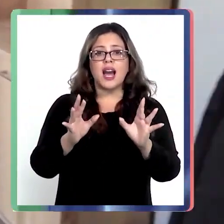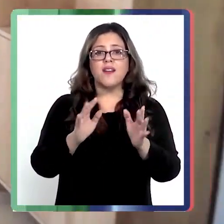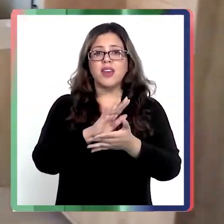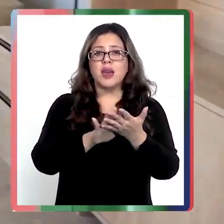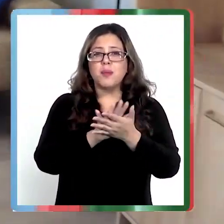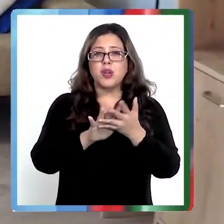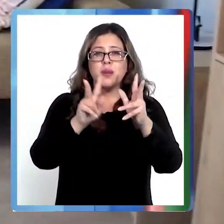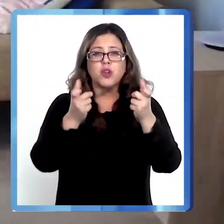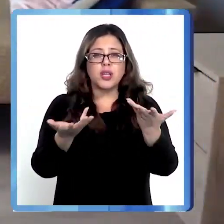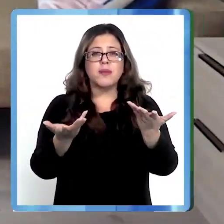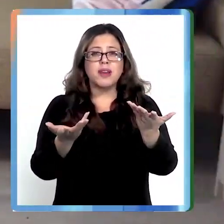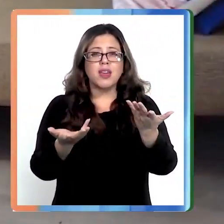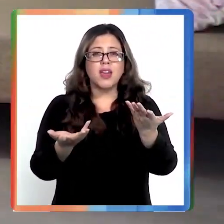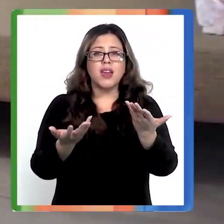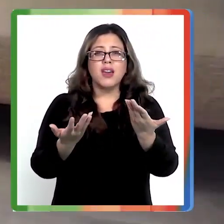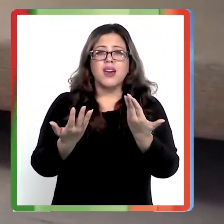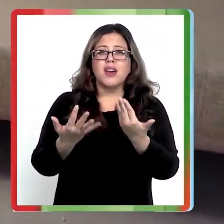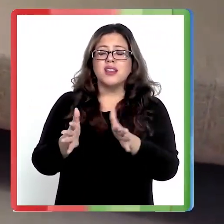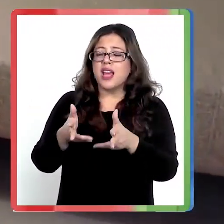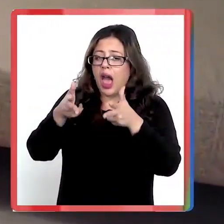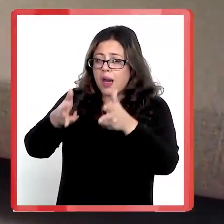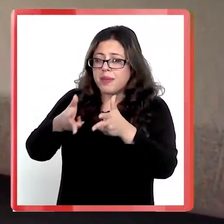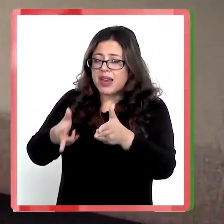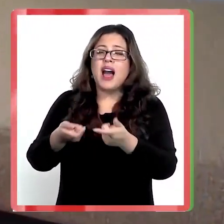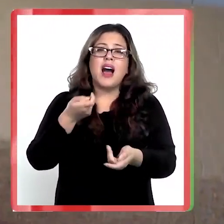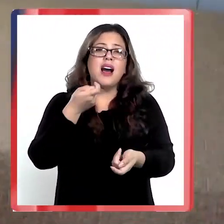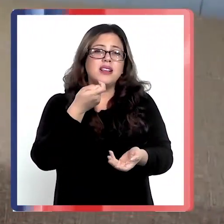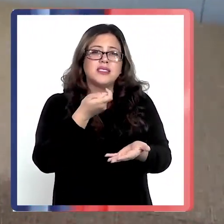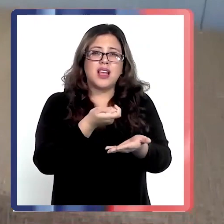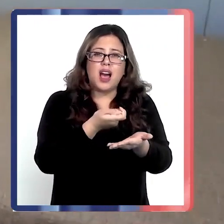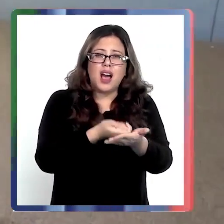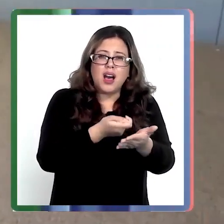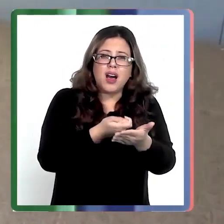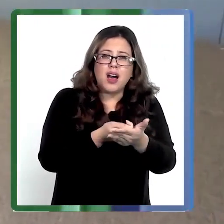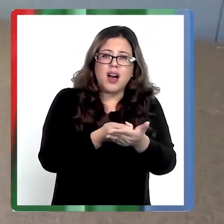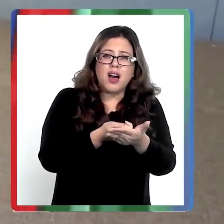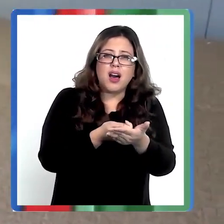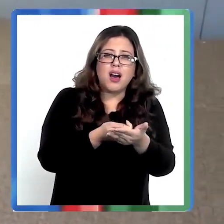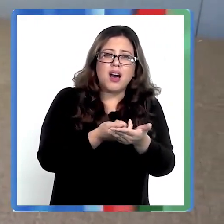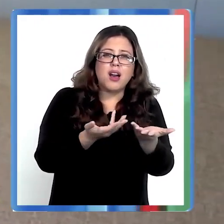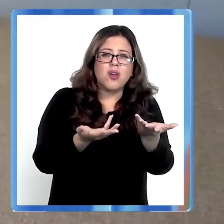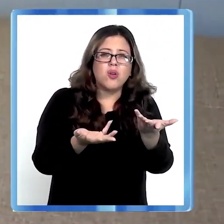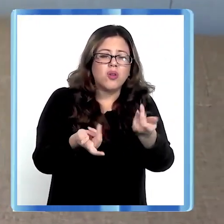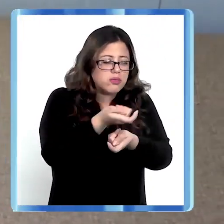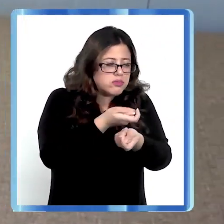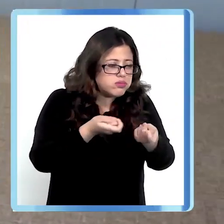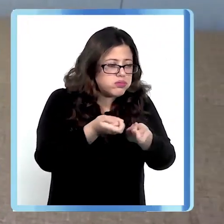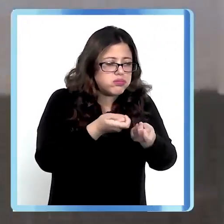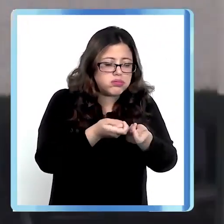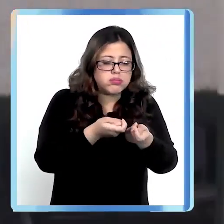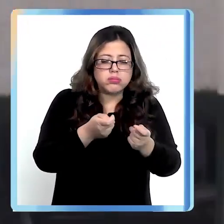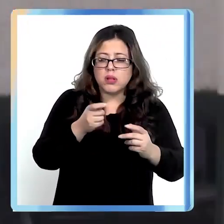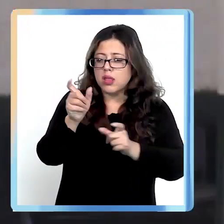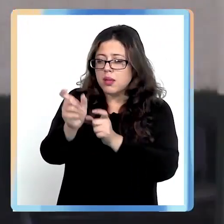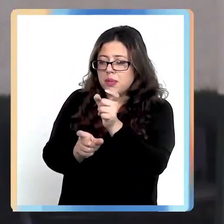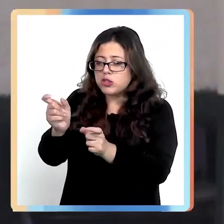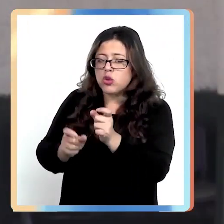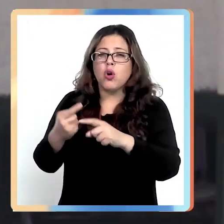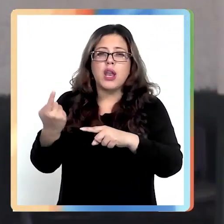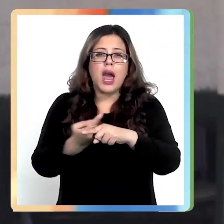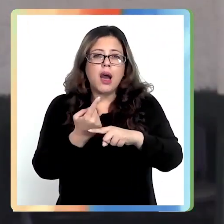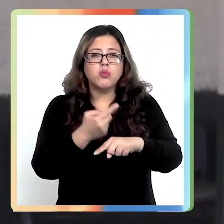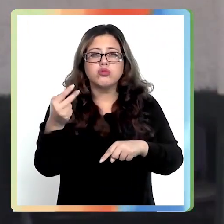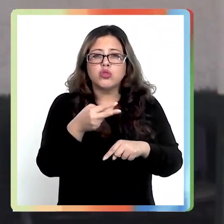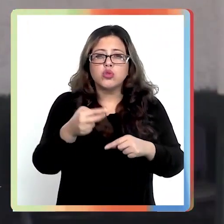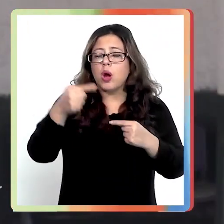trata de personas, tráfico de migrantes, explotación ya sexual o laboral. Todos los días nos están